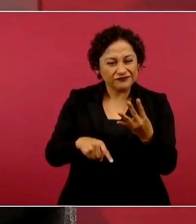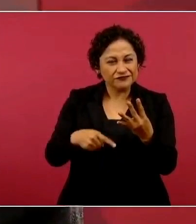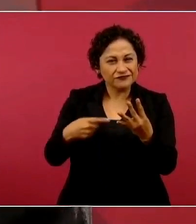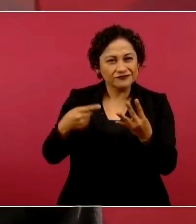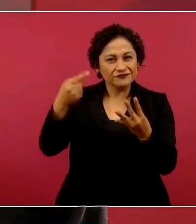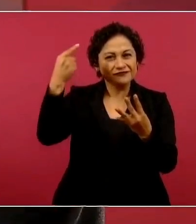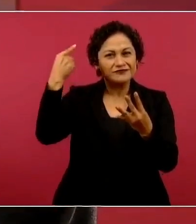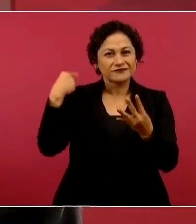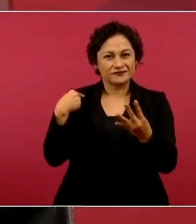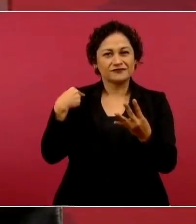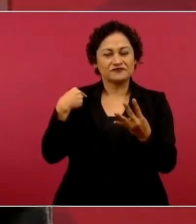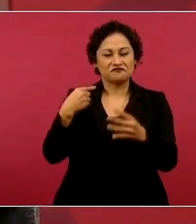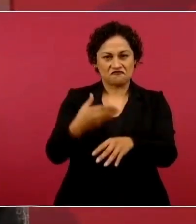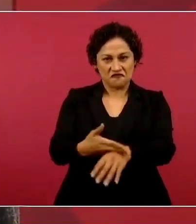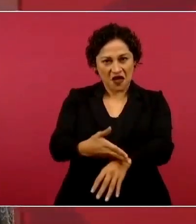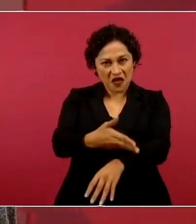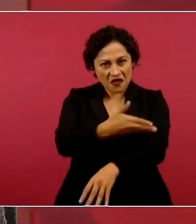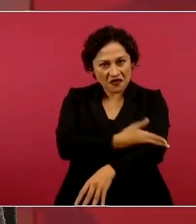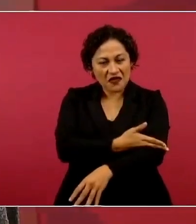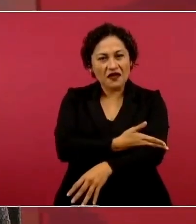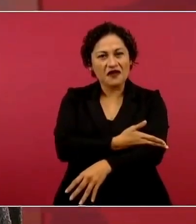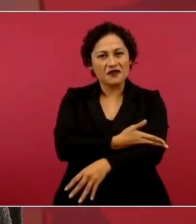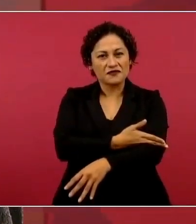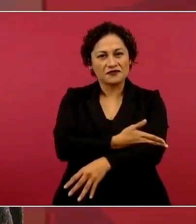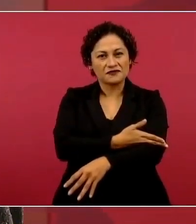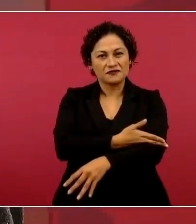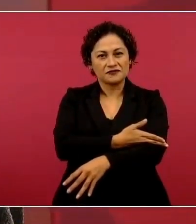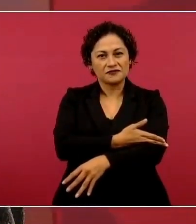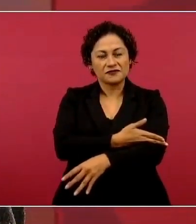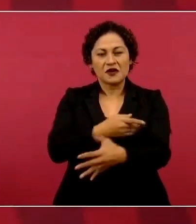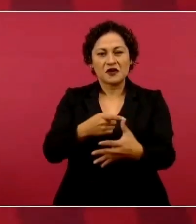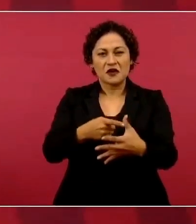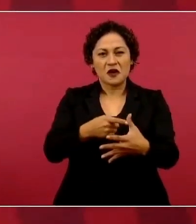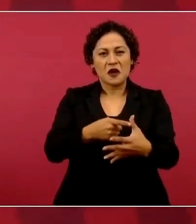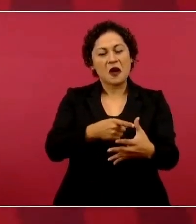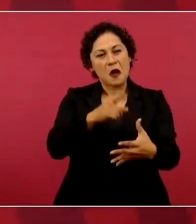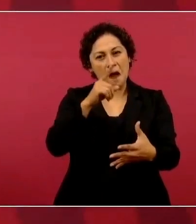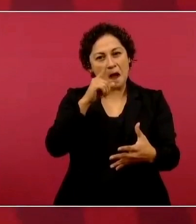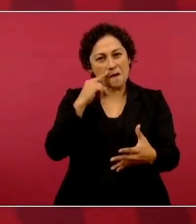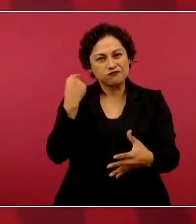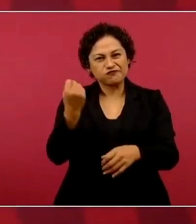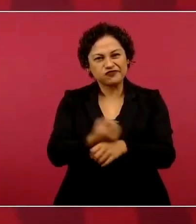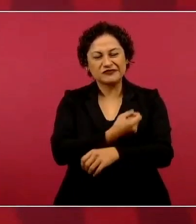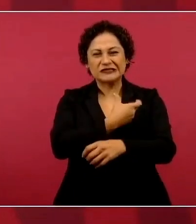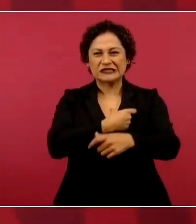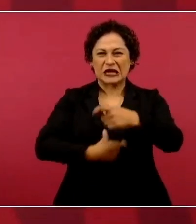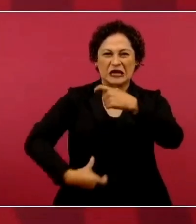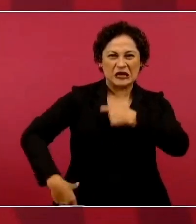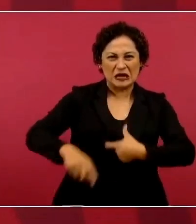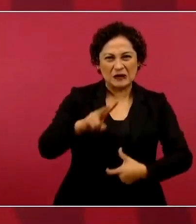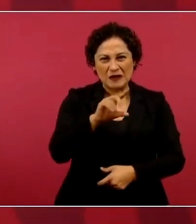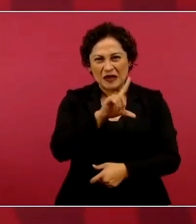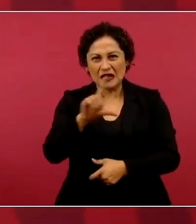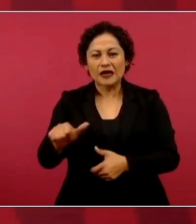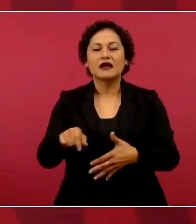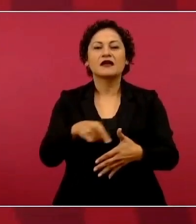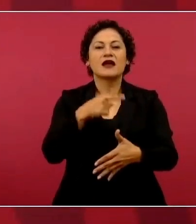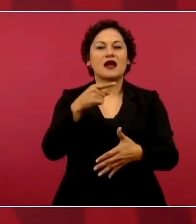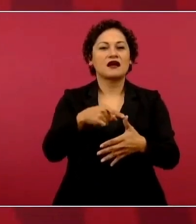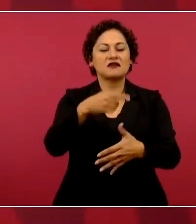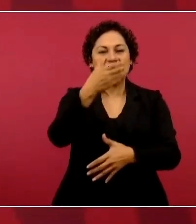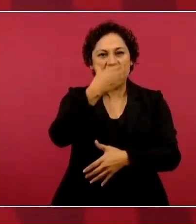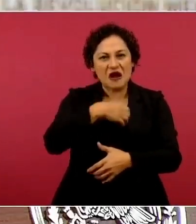regresar a Madero, a Villa, a Zapata, al general Lázaro Cárdenas del Río.